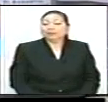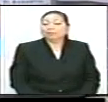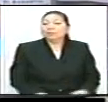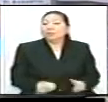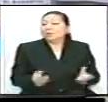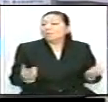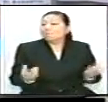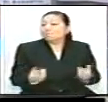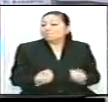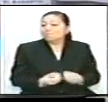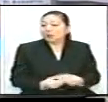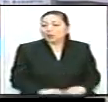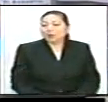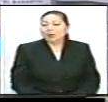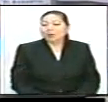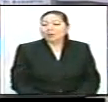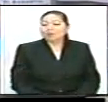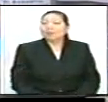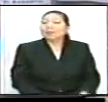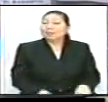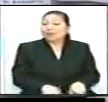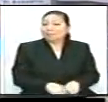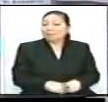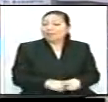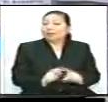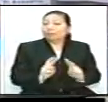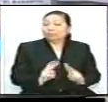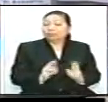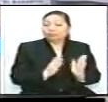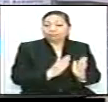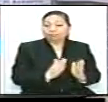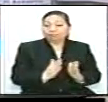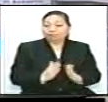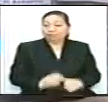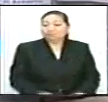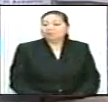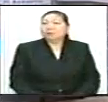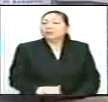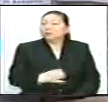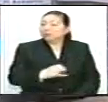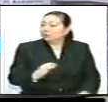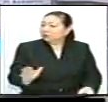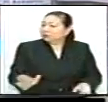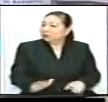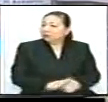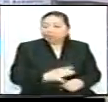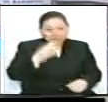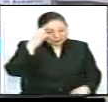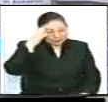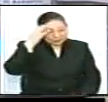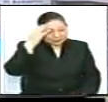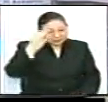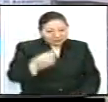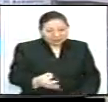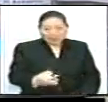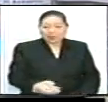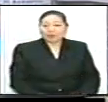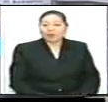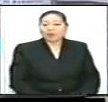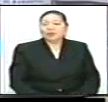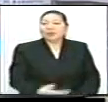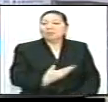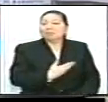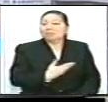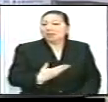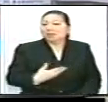muy poco. Y eso es lo que también tiene que ir merituándose debidamente. Yo estoy absolutamente convencido, señor ministro, a través de la